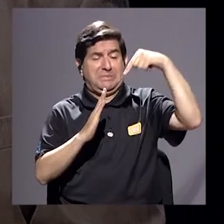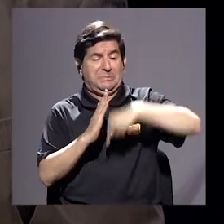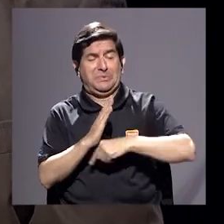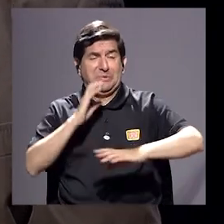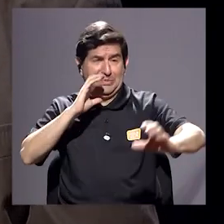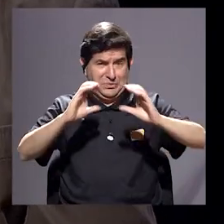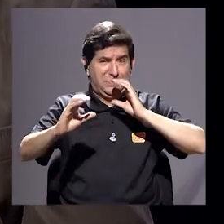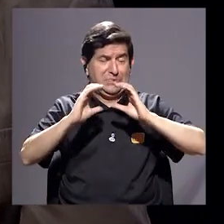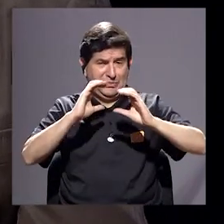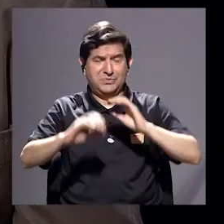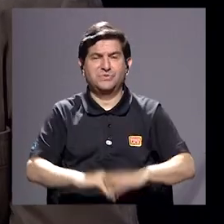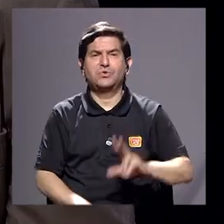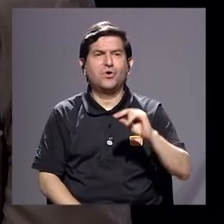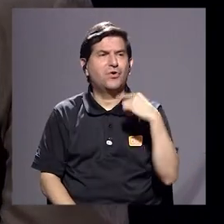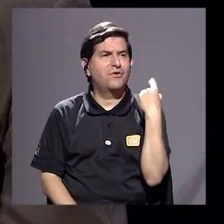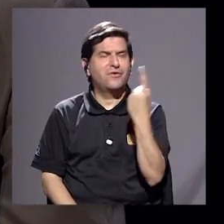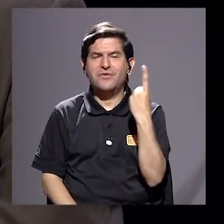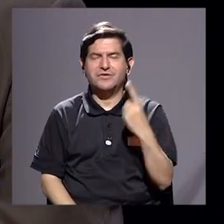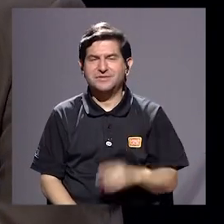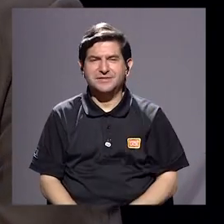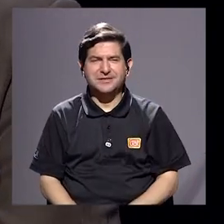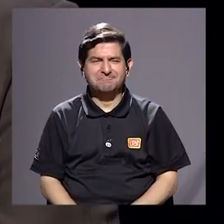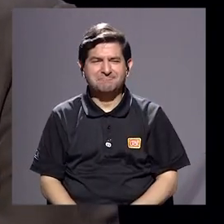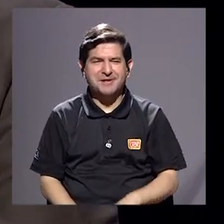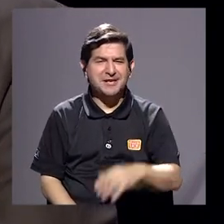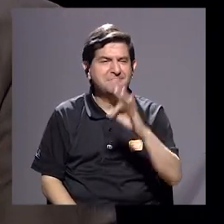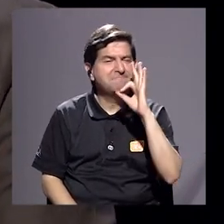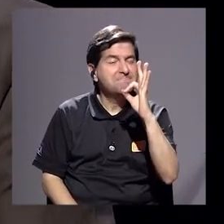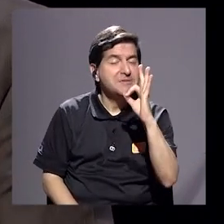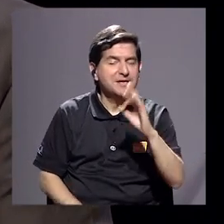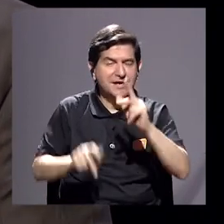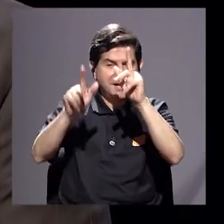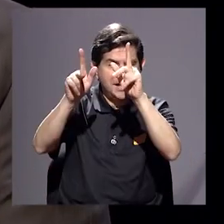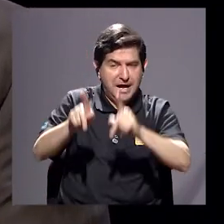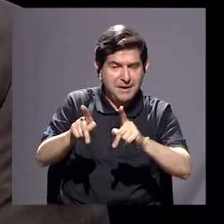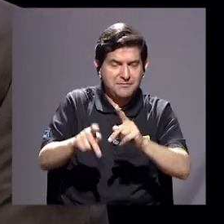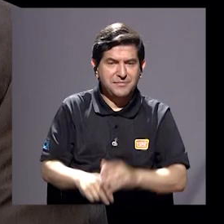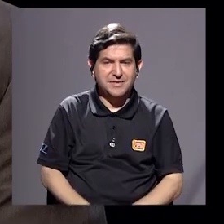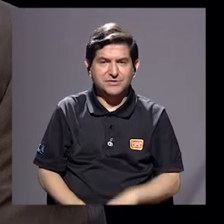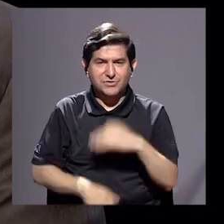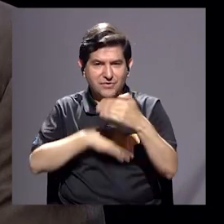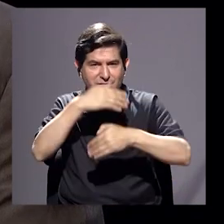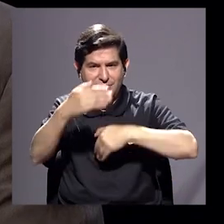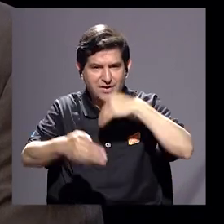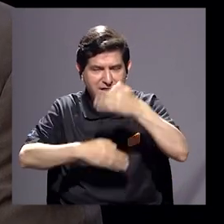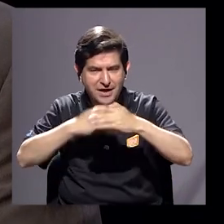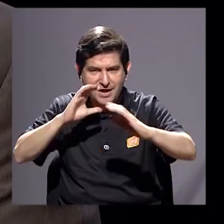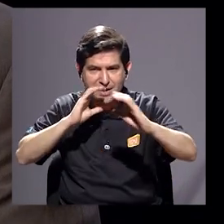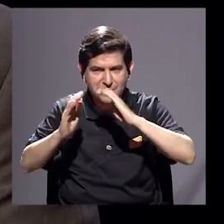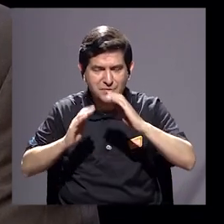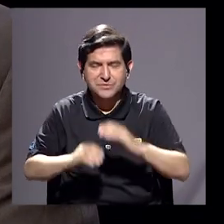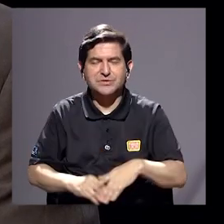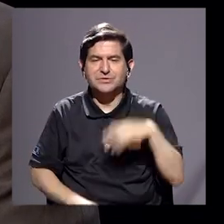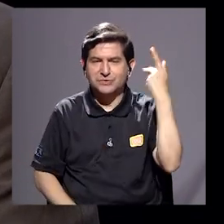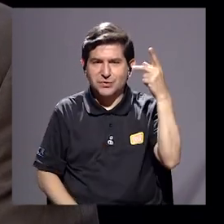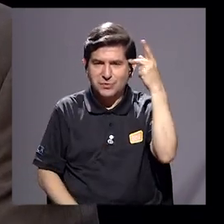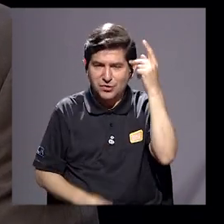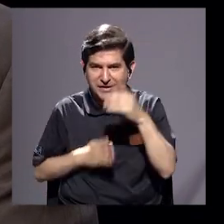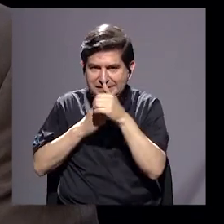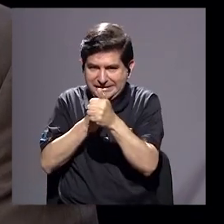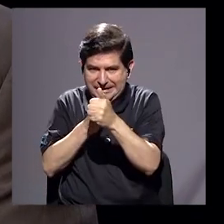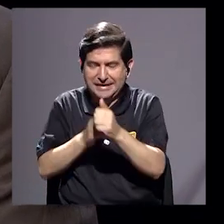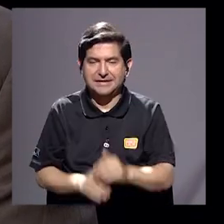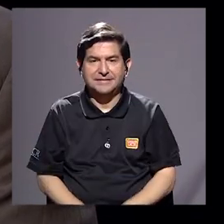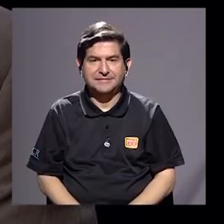me parece que no siempre aciertan con la figura que debe llevar ese proceso de comunicación política y